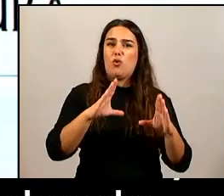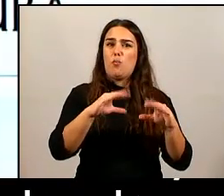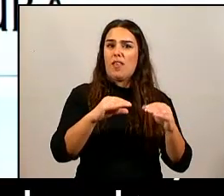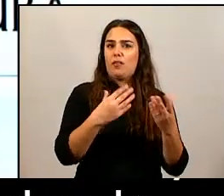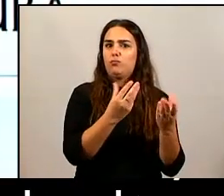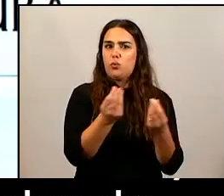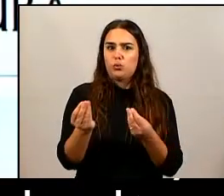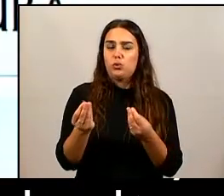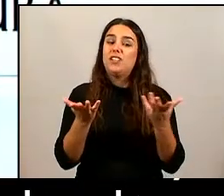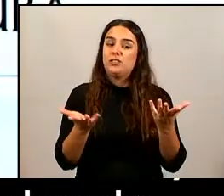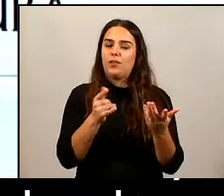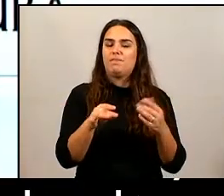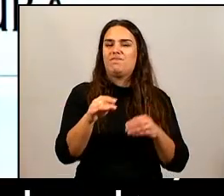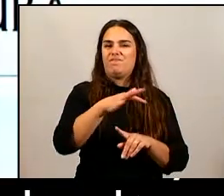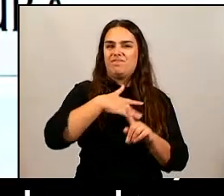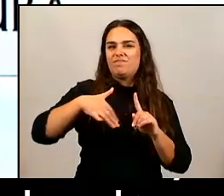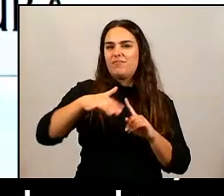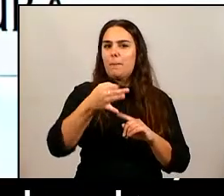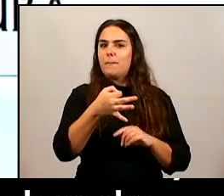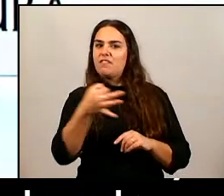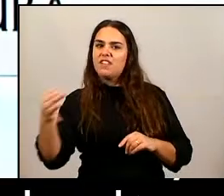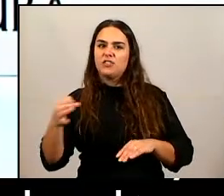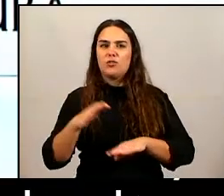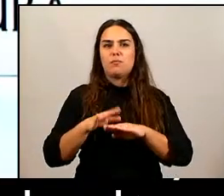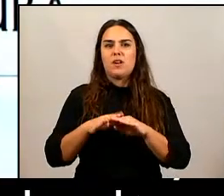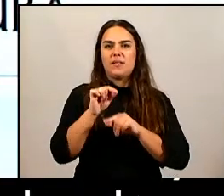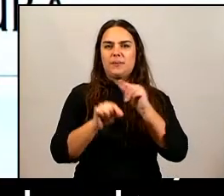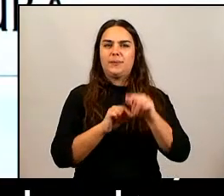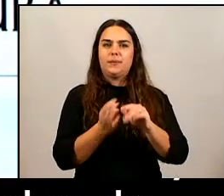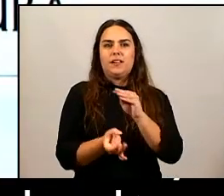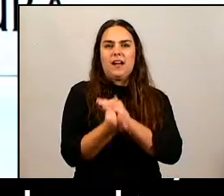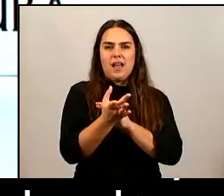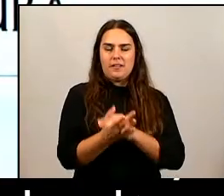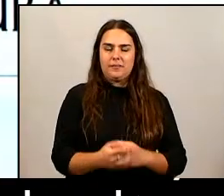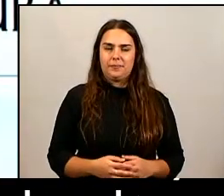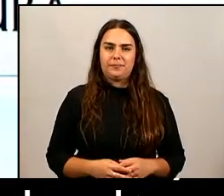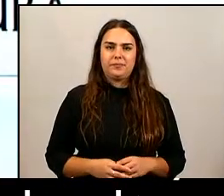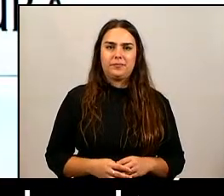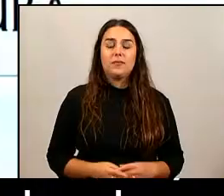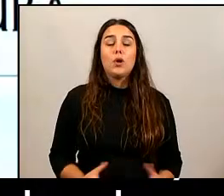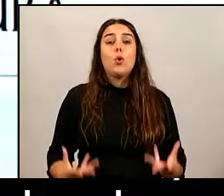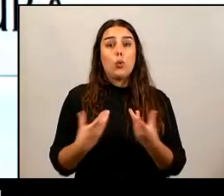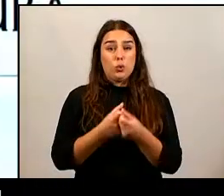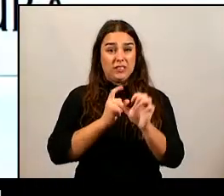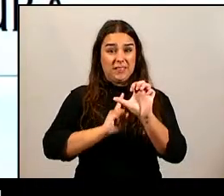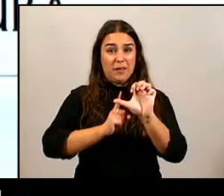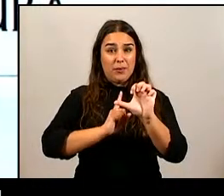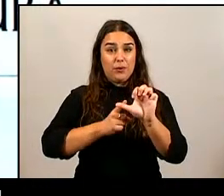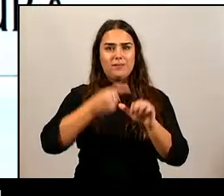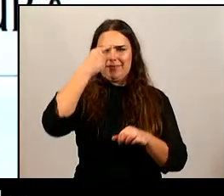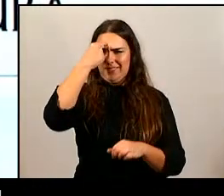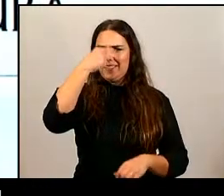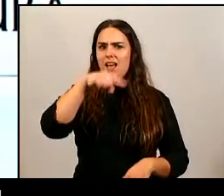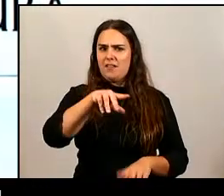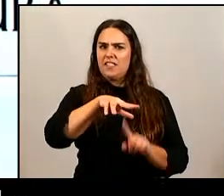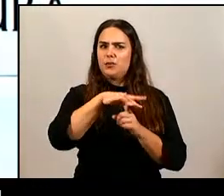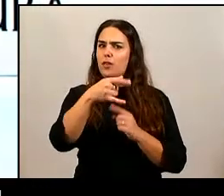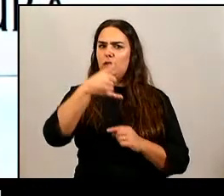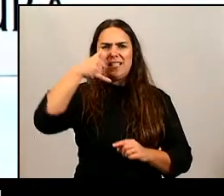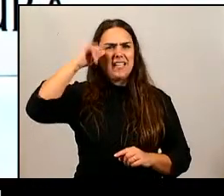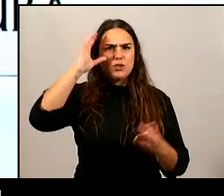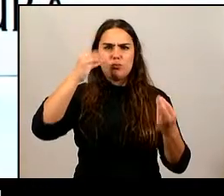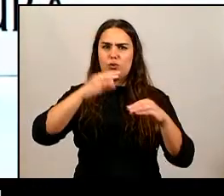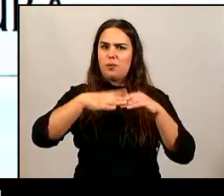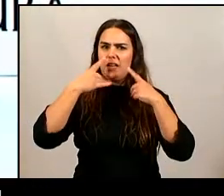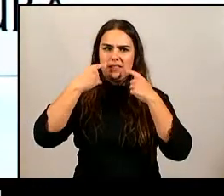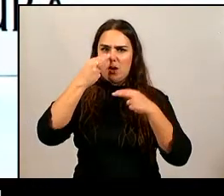que constituyen el hábitat ideal para el desarrollo del vector. La Junta de Extremadura es consciente del riesgo para la salud